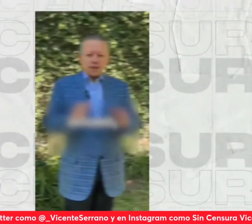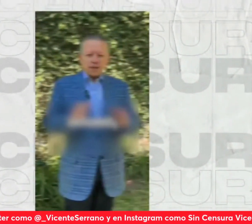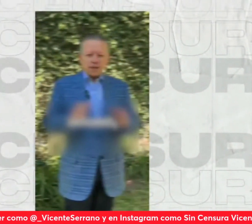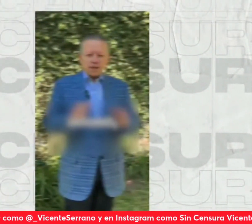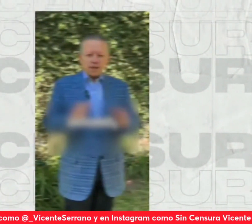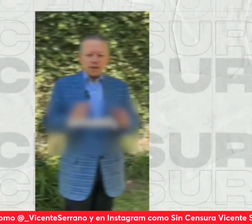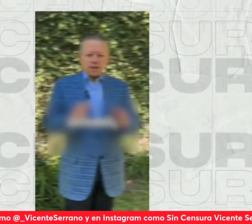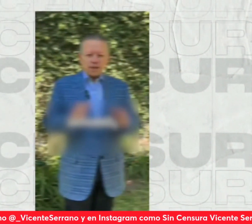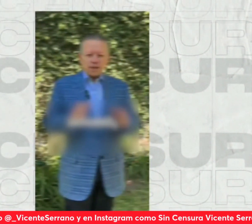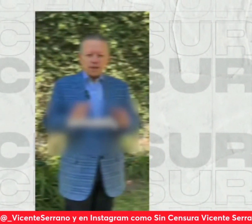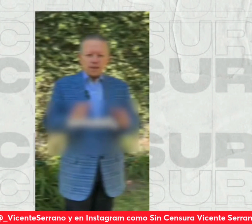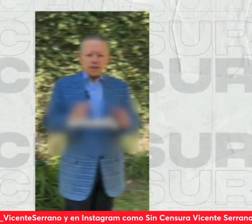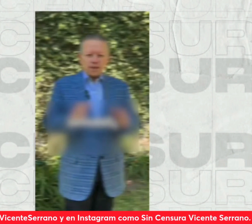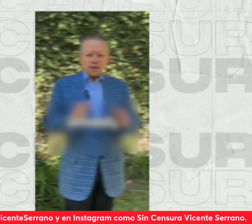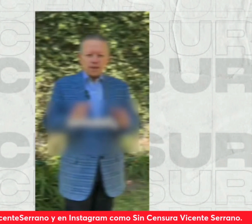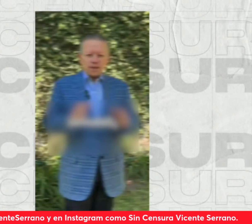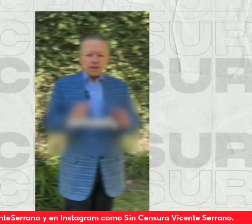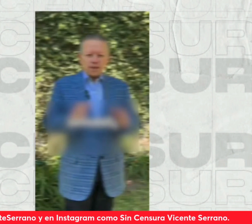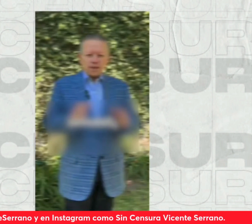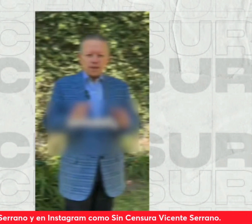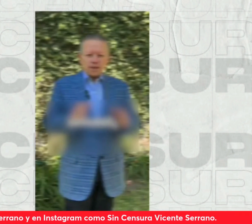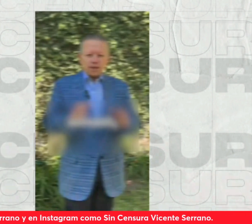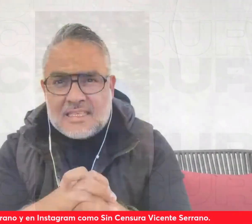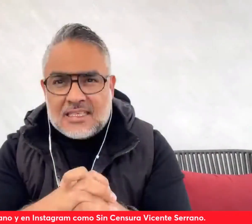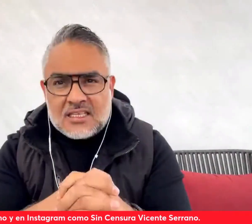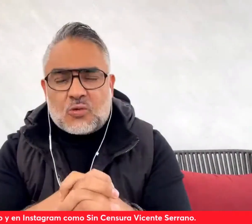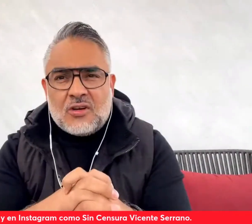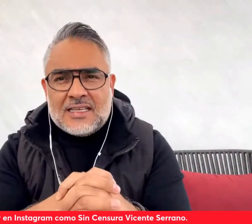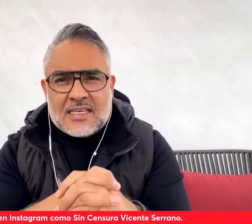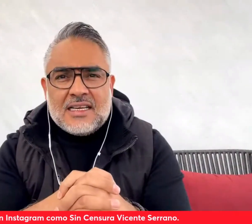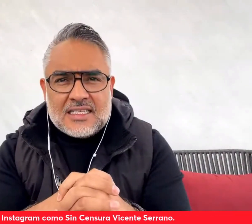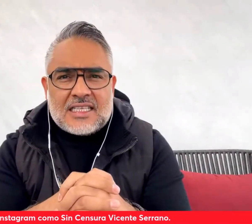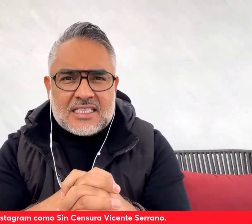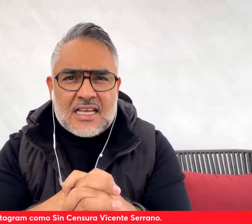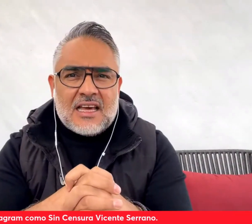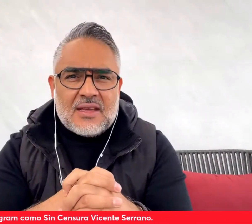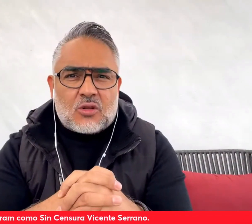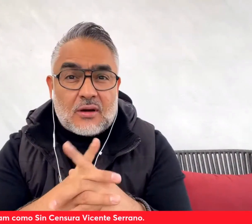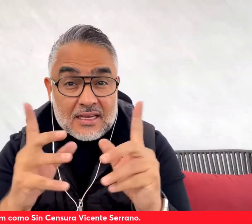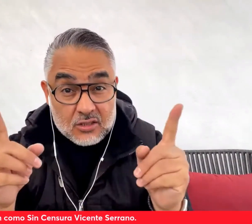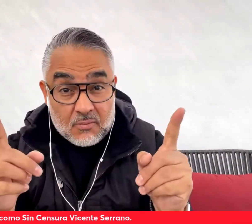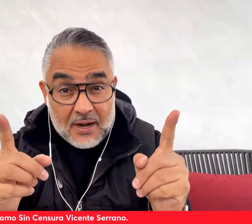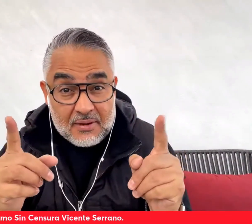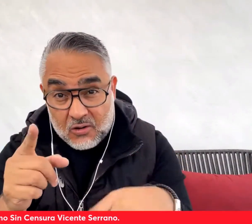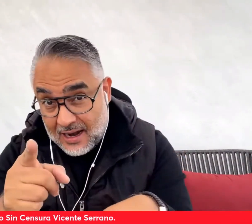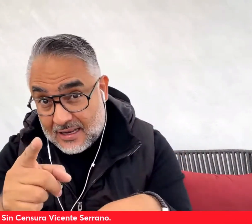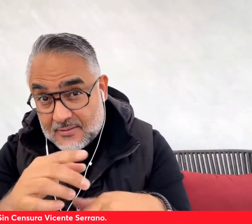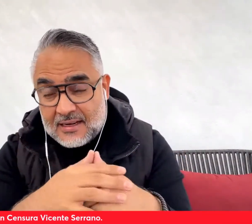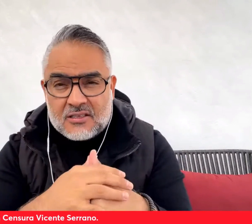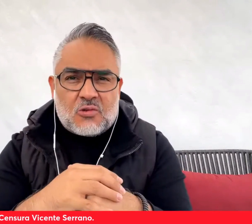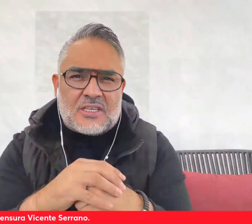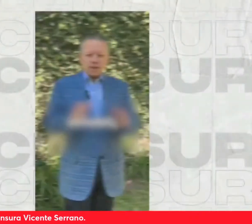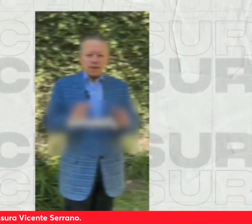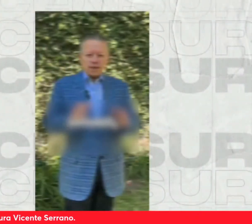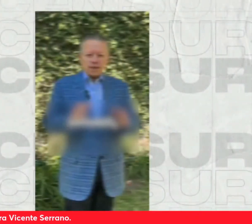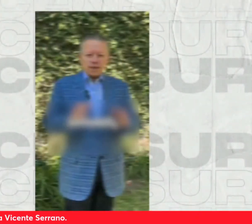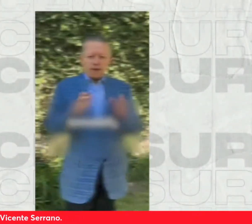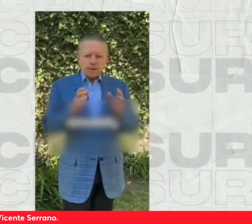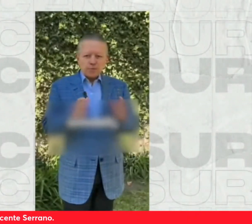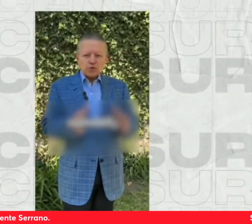transformación, dice el ministro Saldívar, sí, las instituciones sí se deben tocar si son para mejorarlas. Vean y